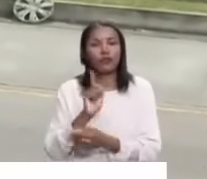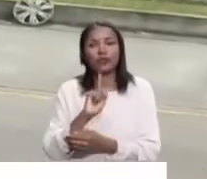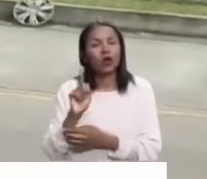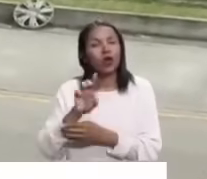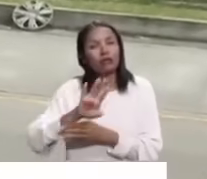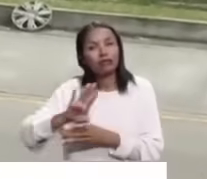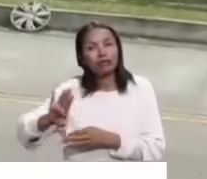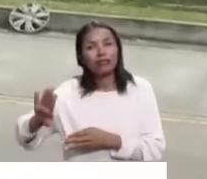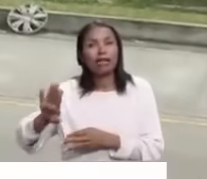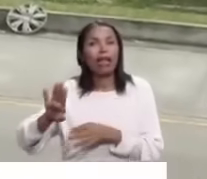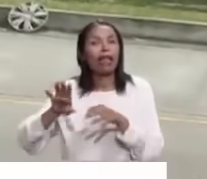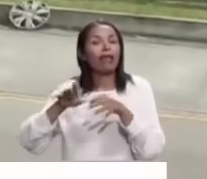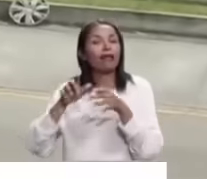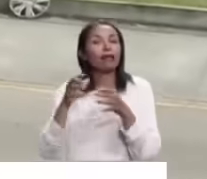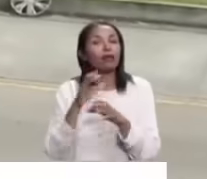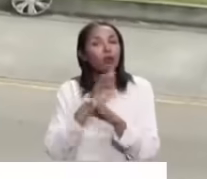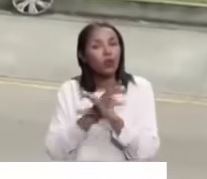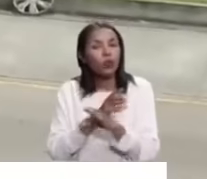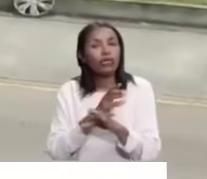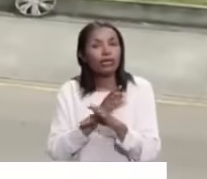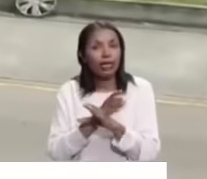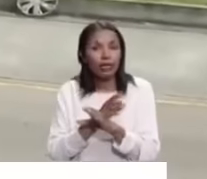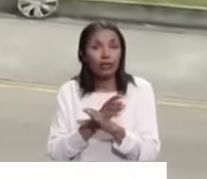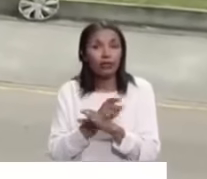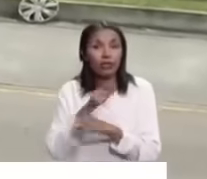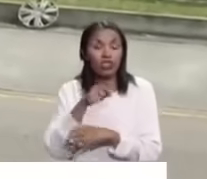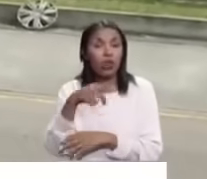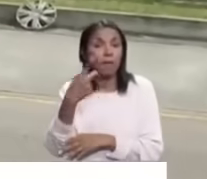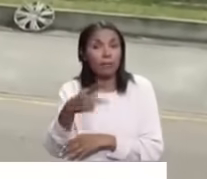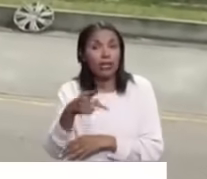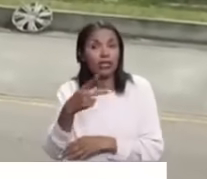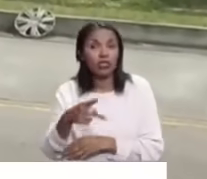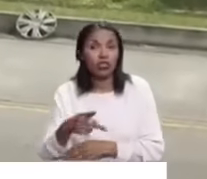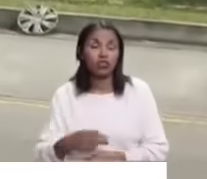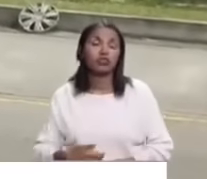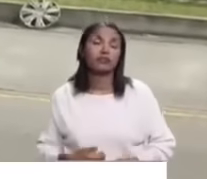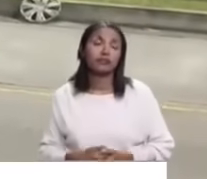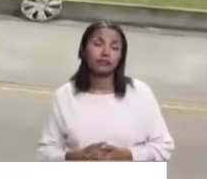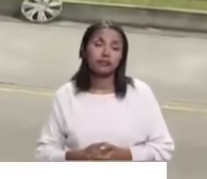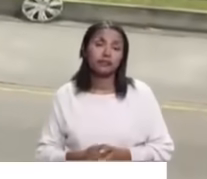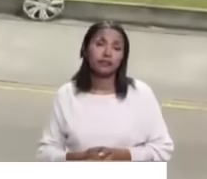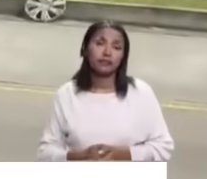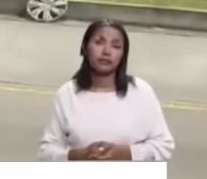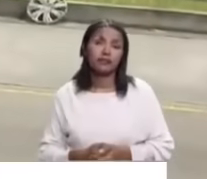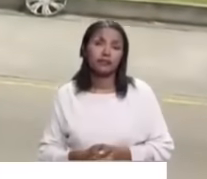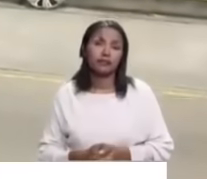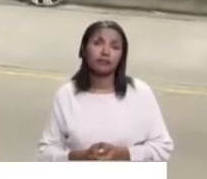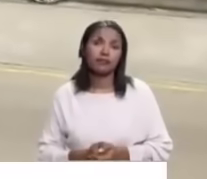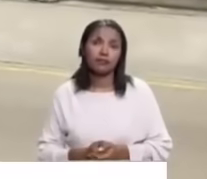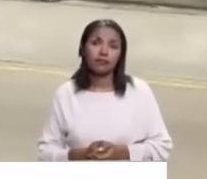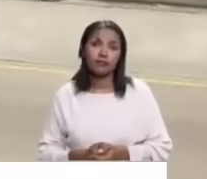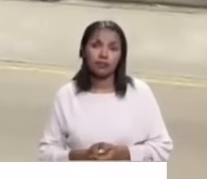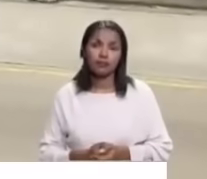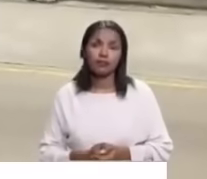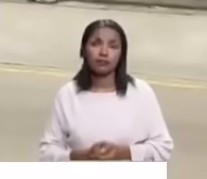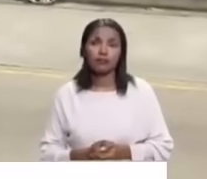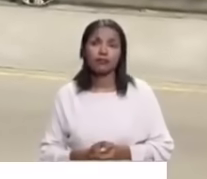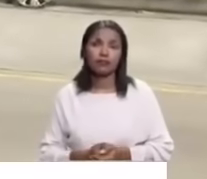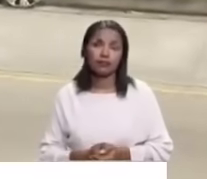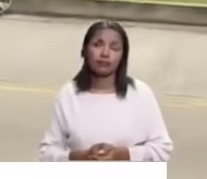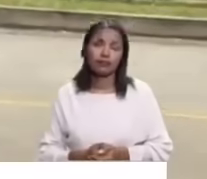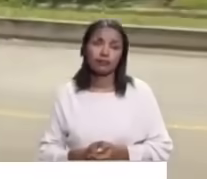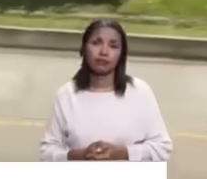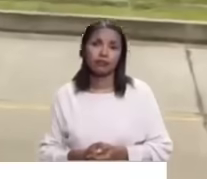la falta de cultura en cuanto a situaciones de crónica roja tenemos en nuestro país. Muy poco